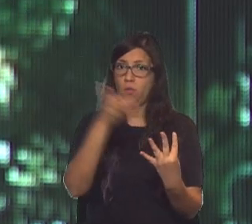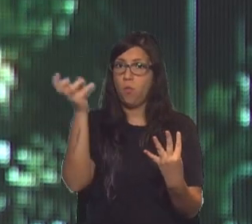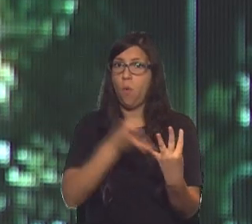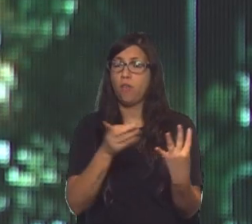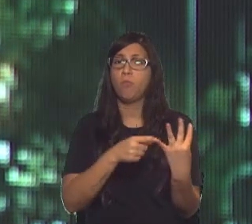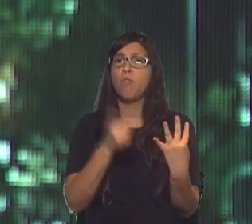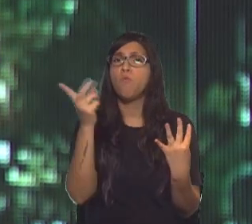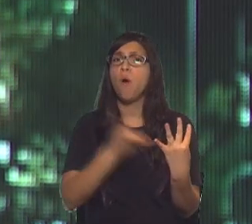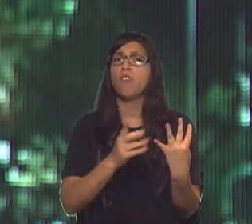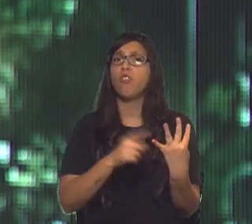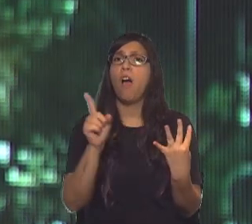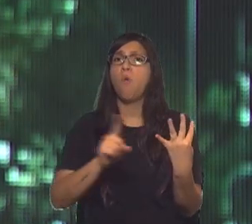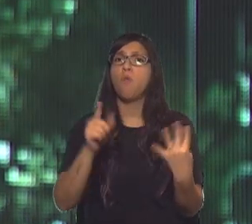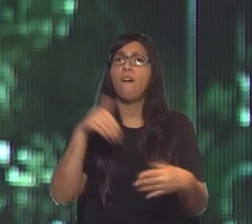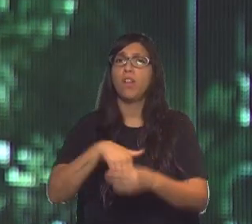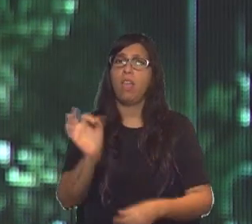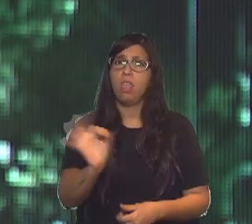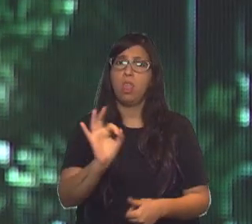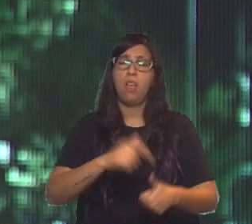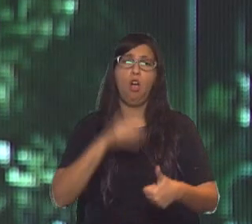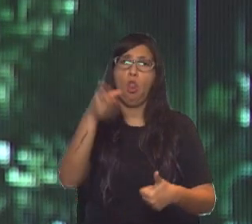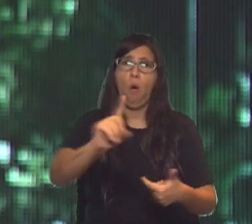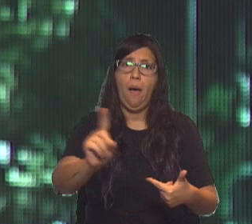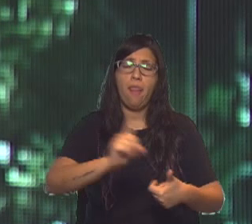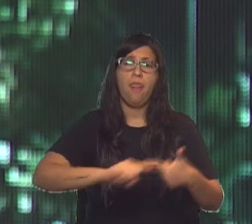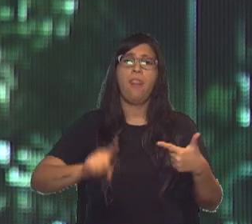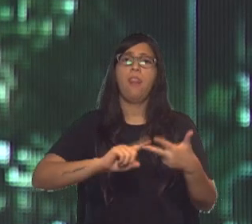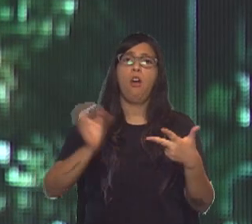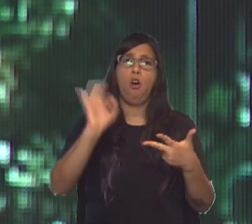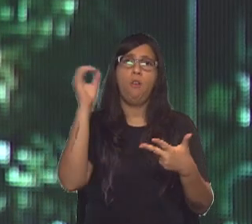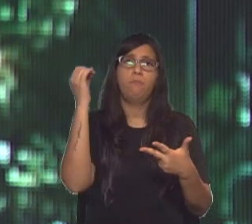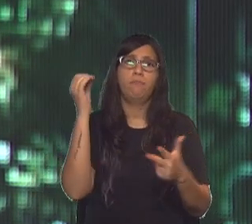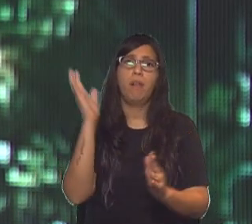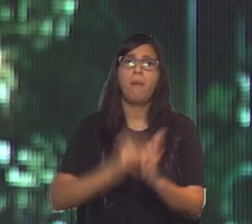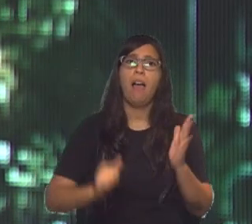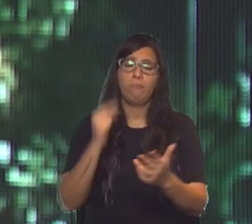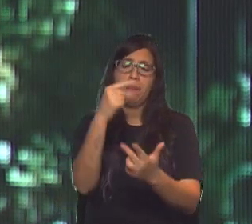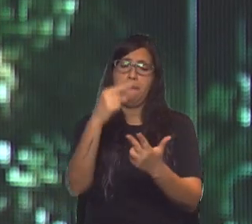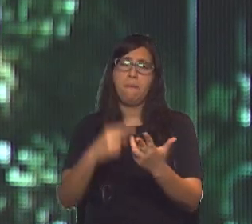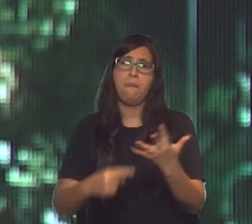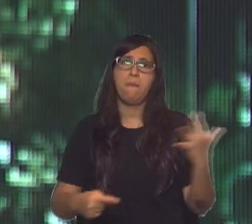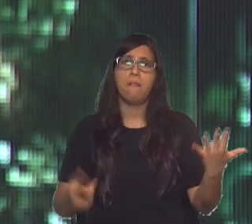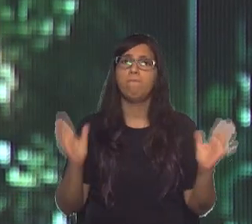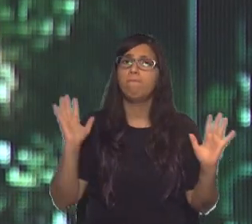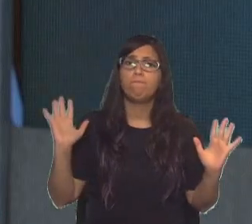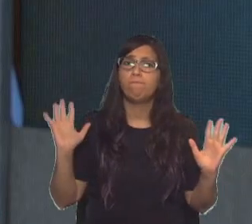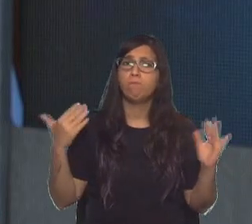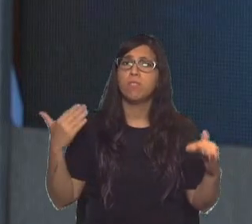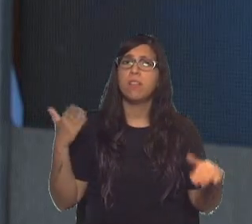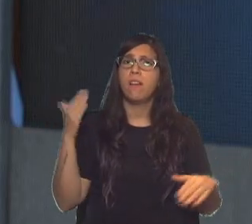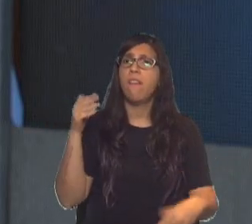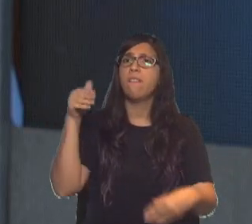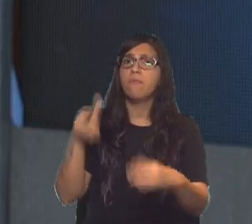en blanco se abstiene eh voto nulo Eh bueno se podrá lograr que esa gente vaya a votar que